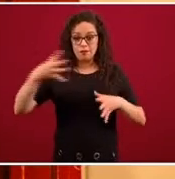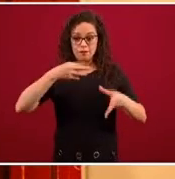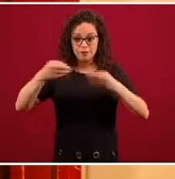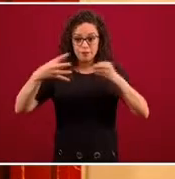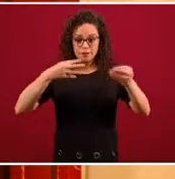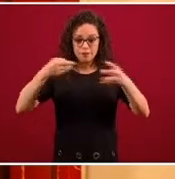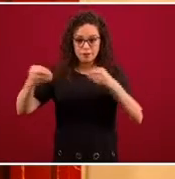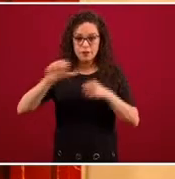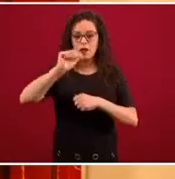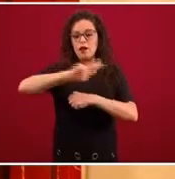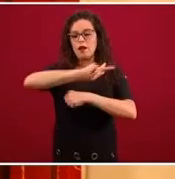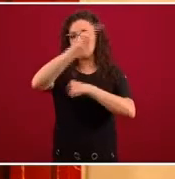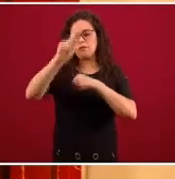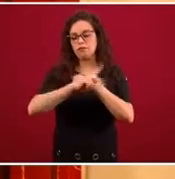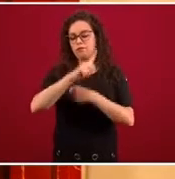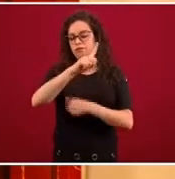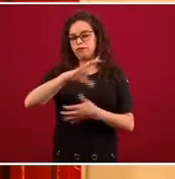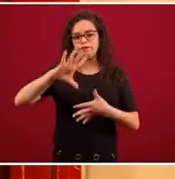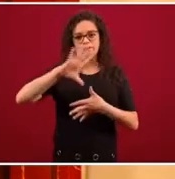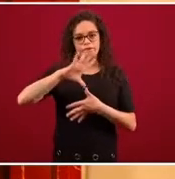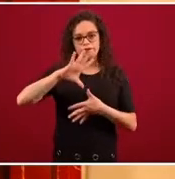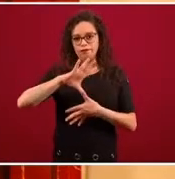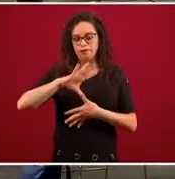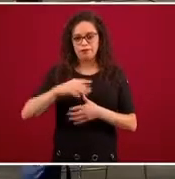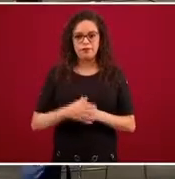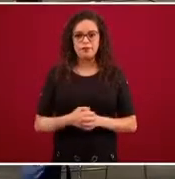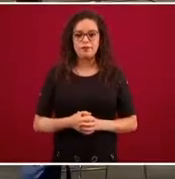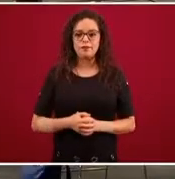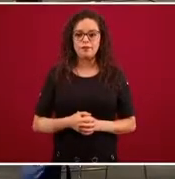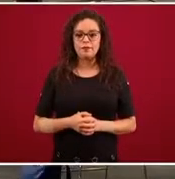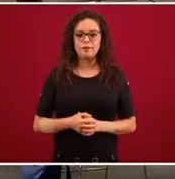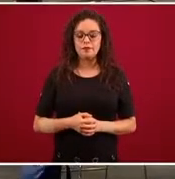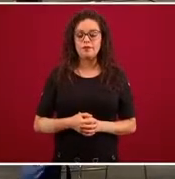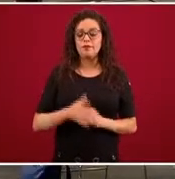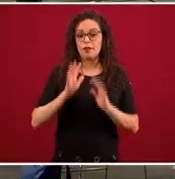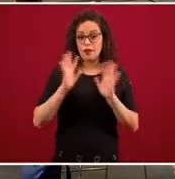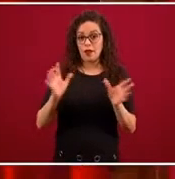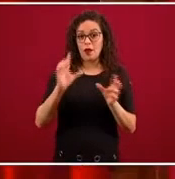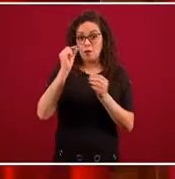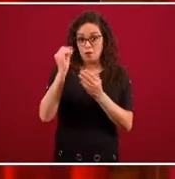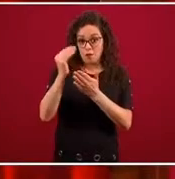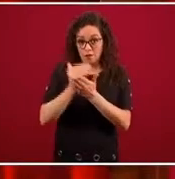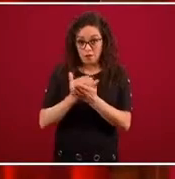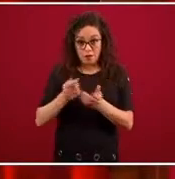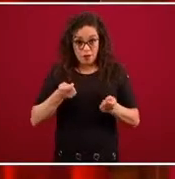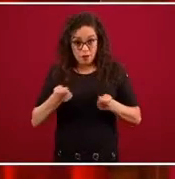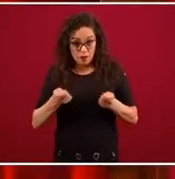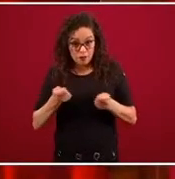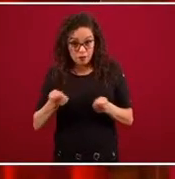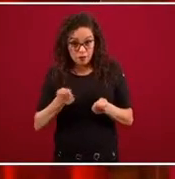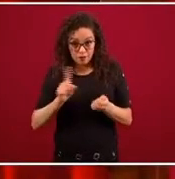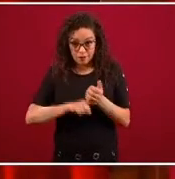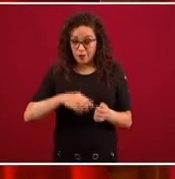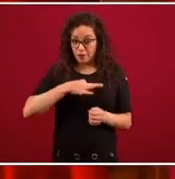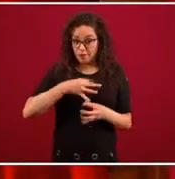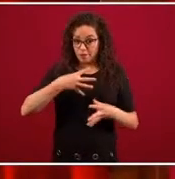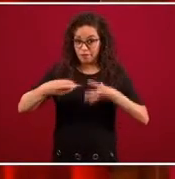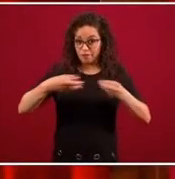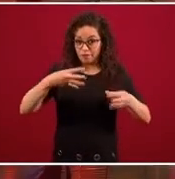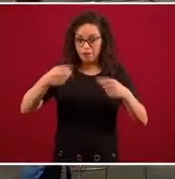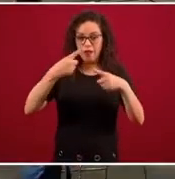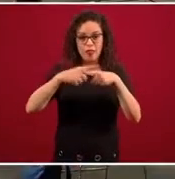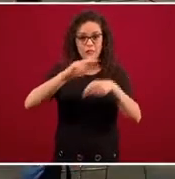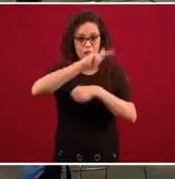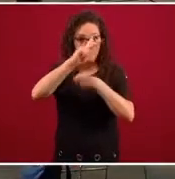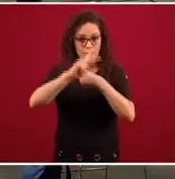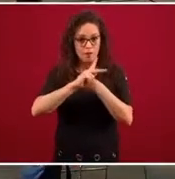países Now, de América y qué we're tanto going to empiezan a be able to menguar o see ya a what controlarse epidemics las have been epidemias en los controlled diferentes in países different de countries, both